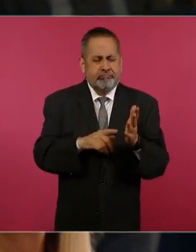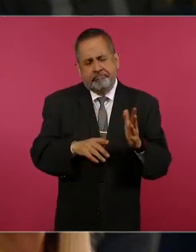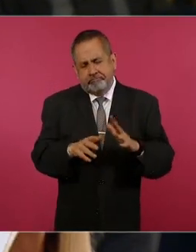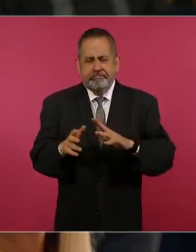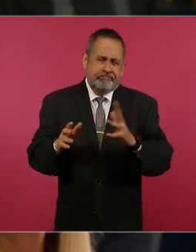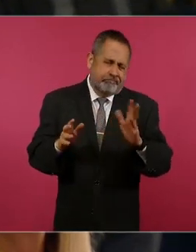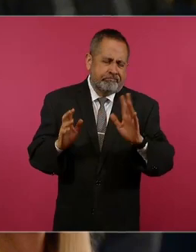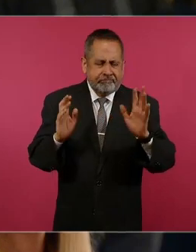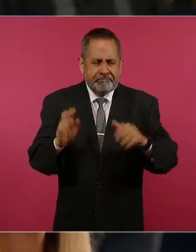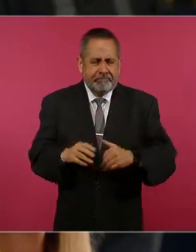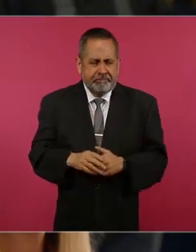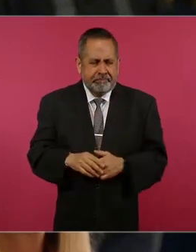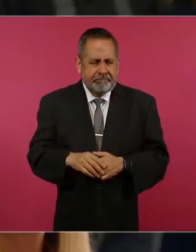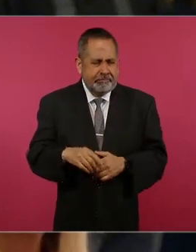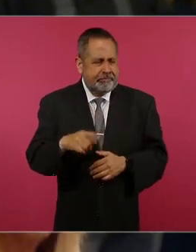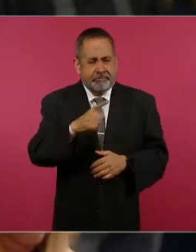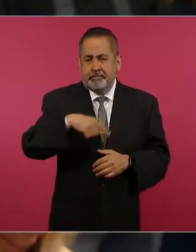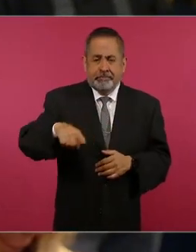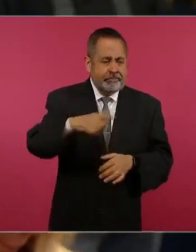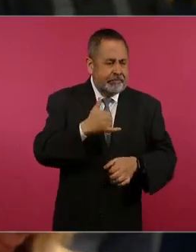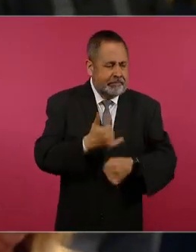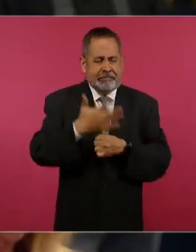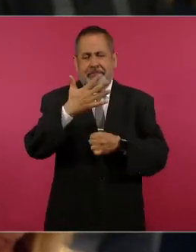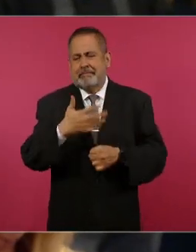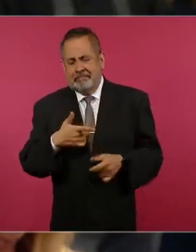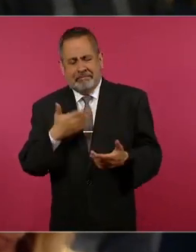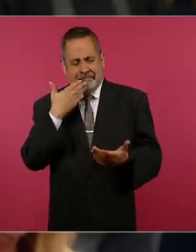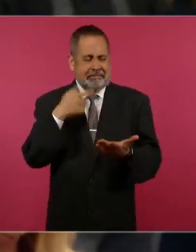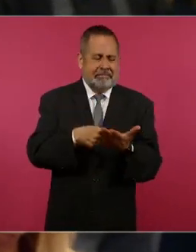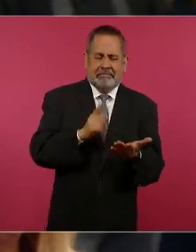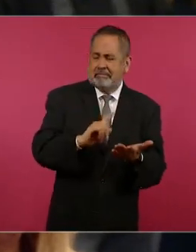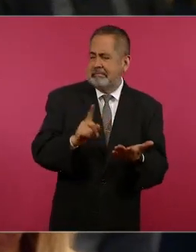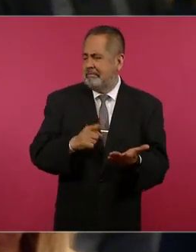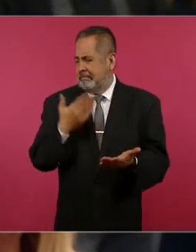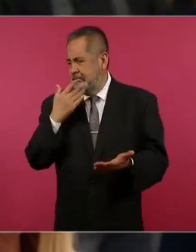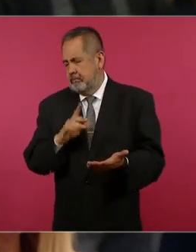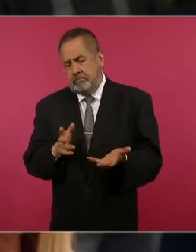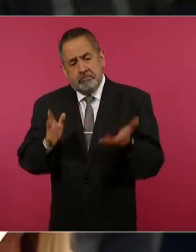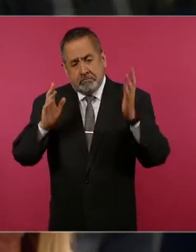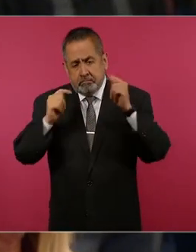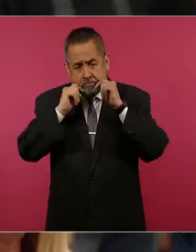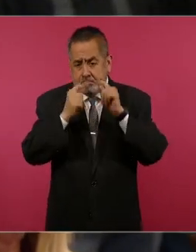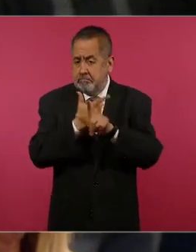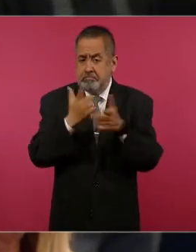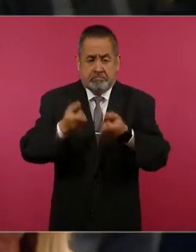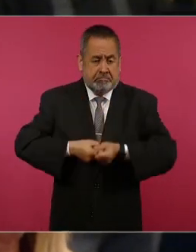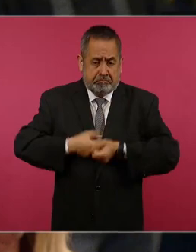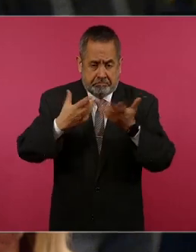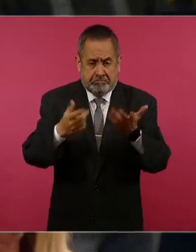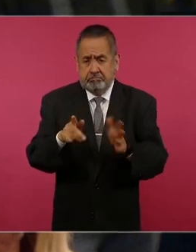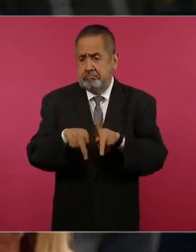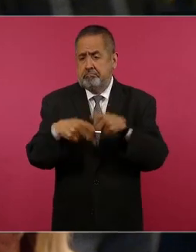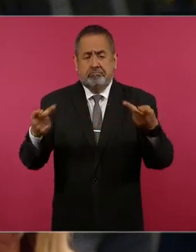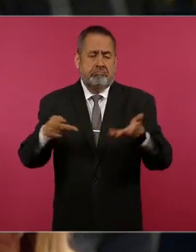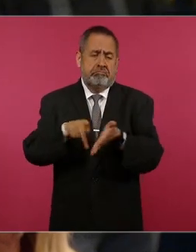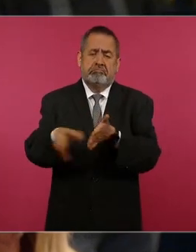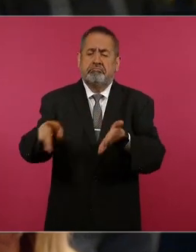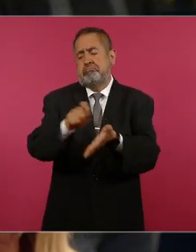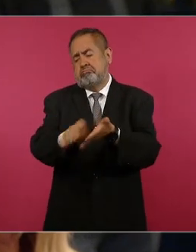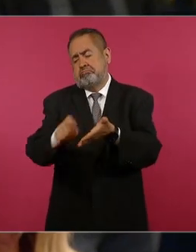allá, si incomoda a algunos o a otros, que finalmente de eso se trata la libertad de expresión de un periodista